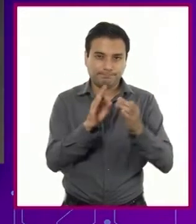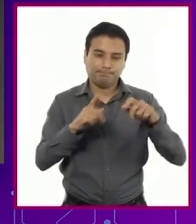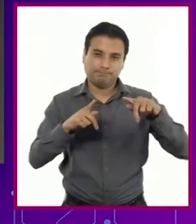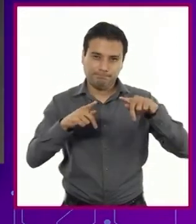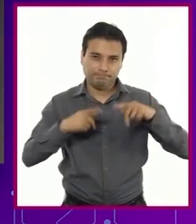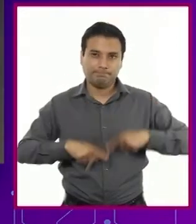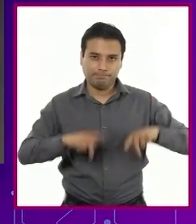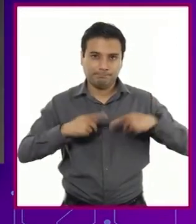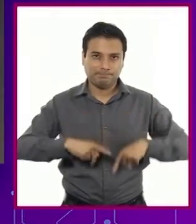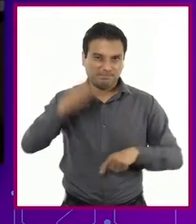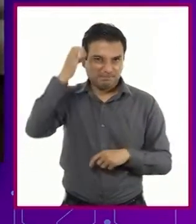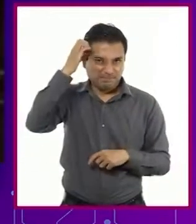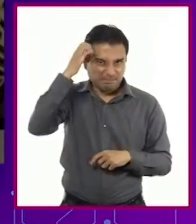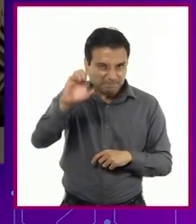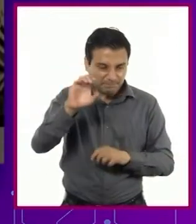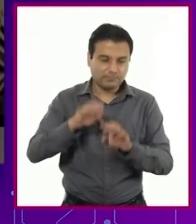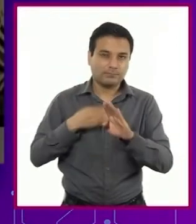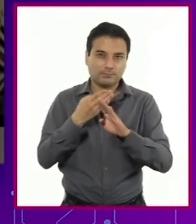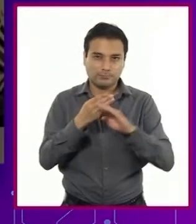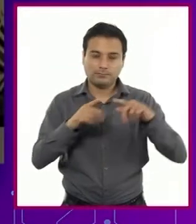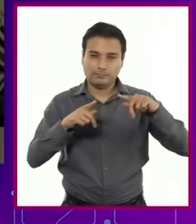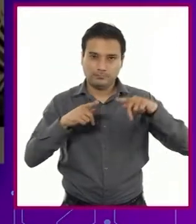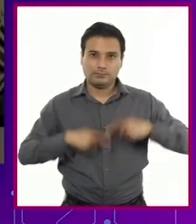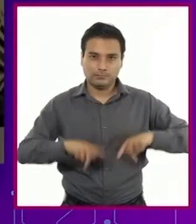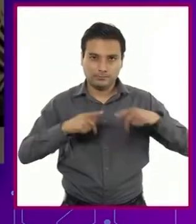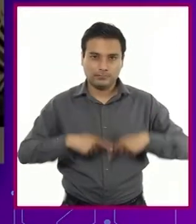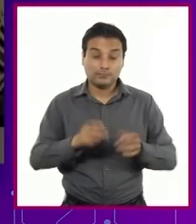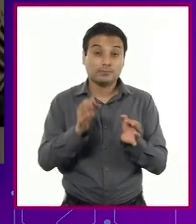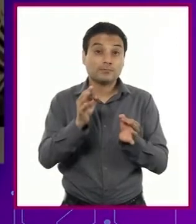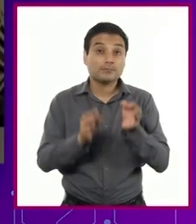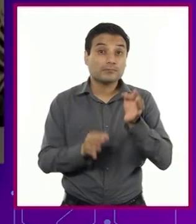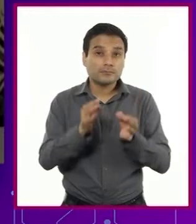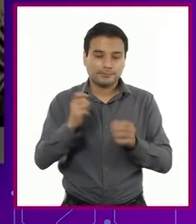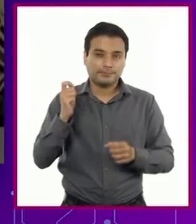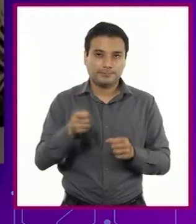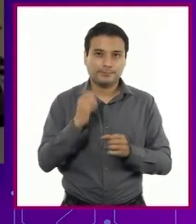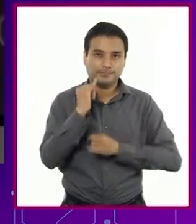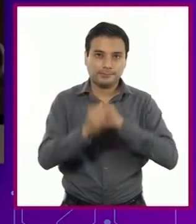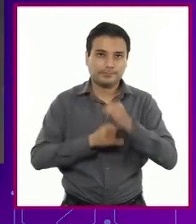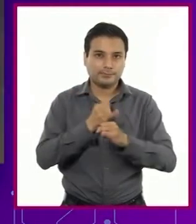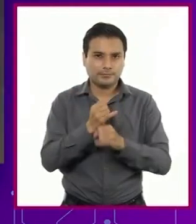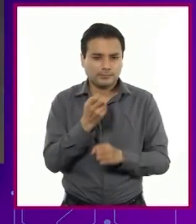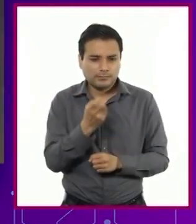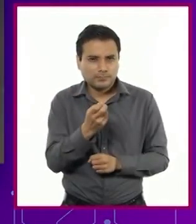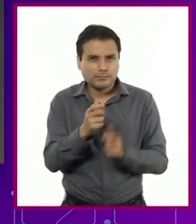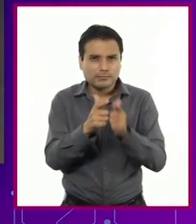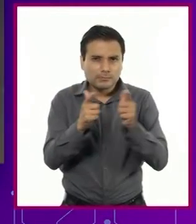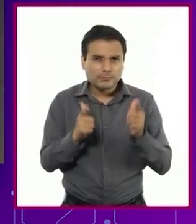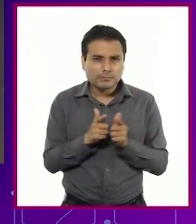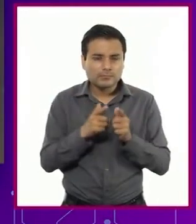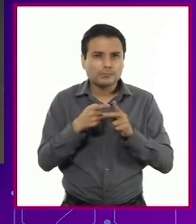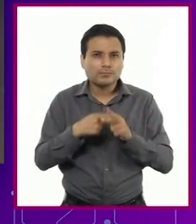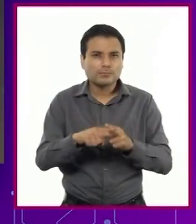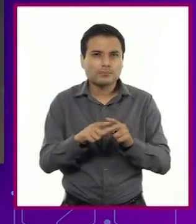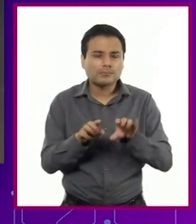responsables de crímenes contra la humanidad, la Corte Penal Internacional. La creación de este organismo es fruto de un largo proceso